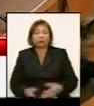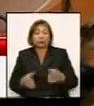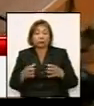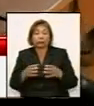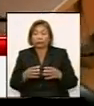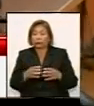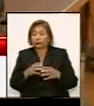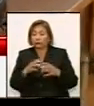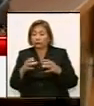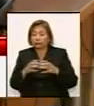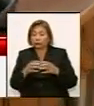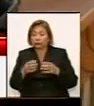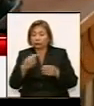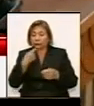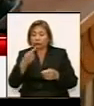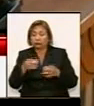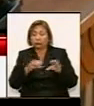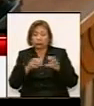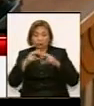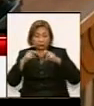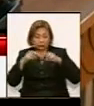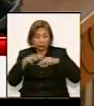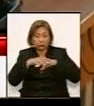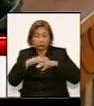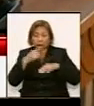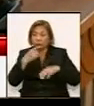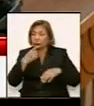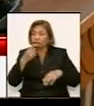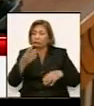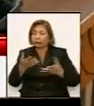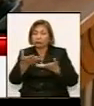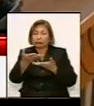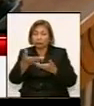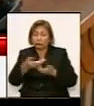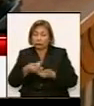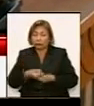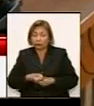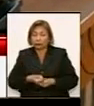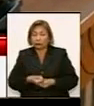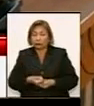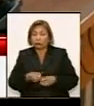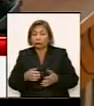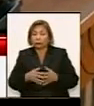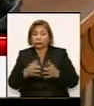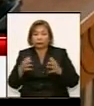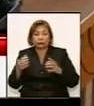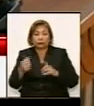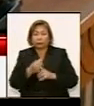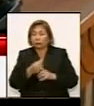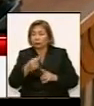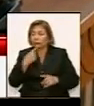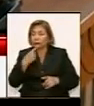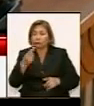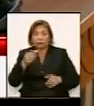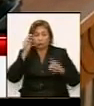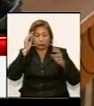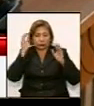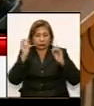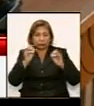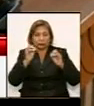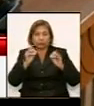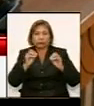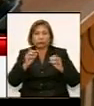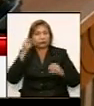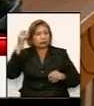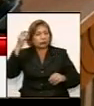En la investigación que realizamos, encontramos que lo que recibe mayor ataques son las opiniones políticas